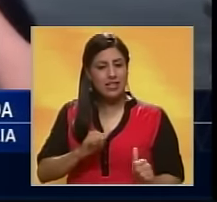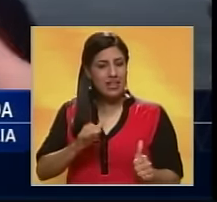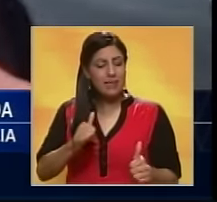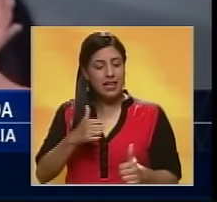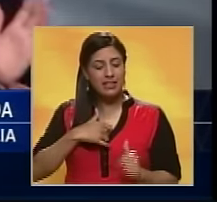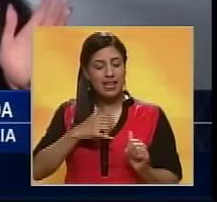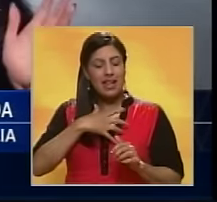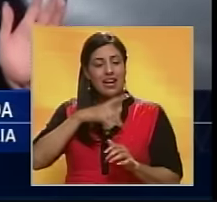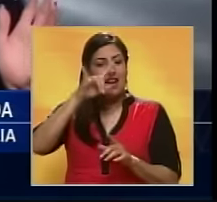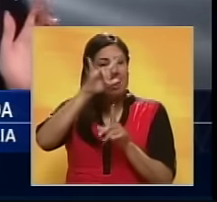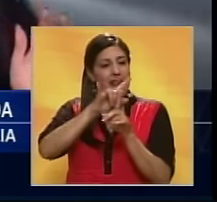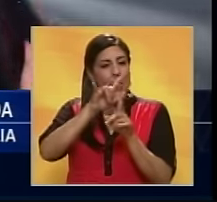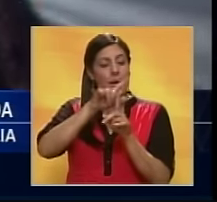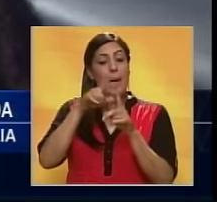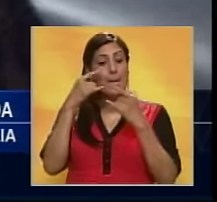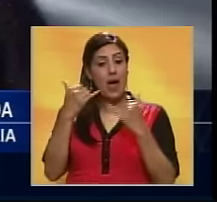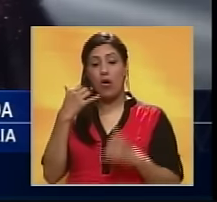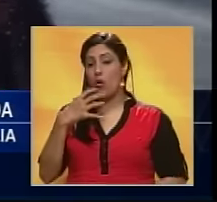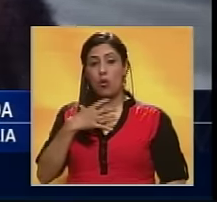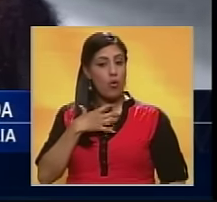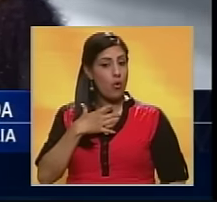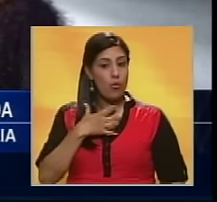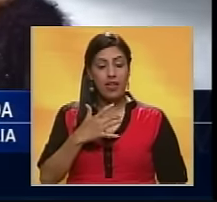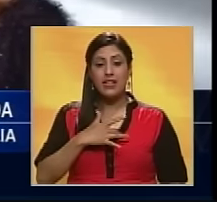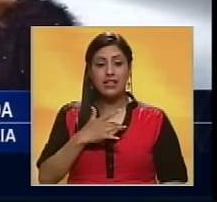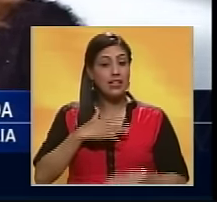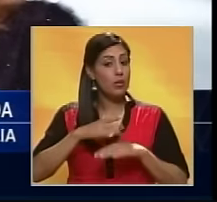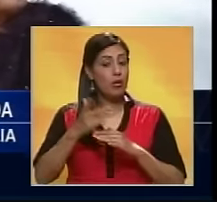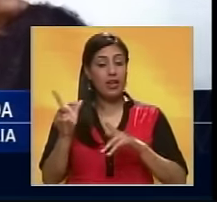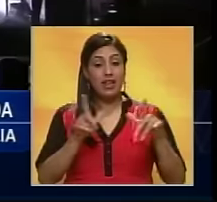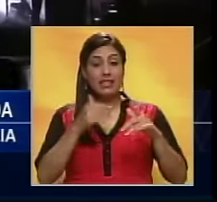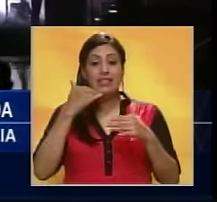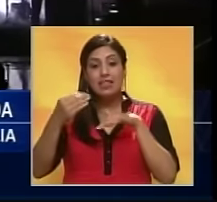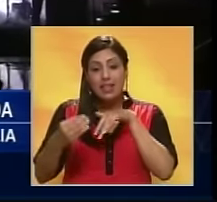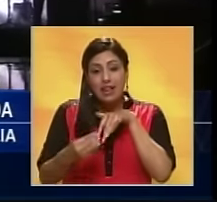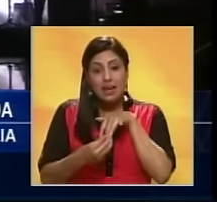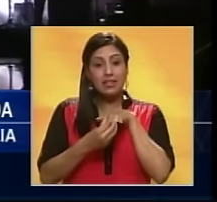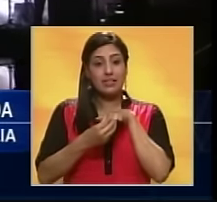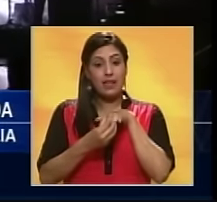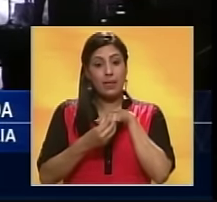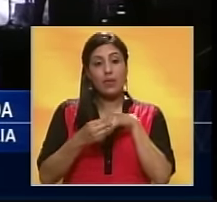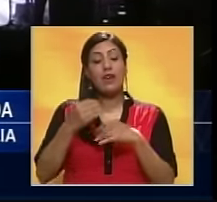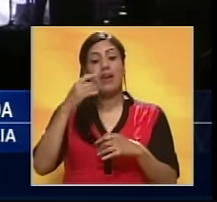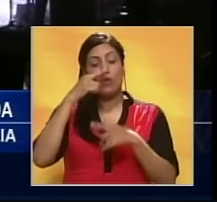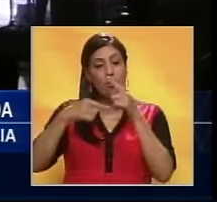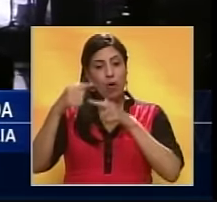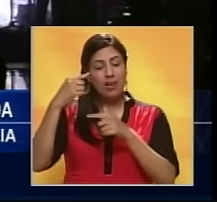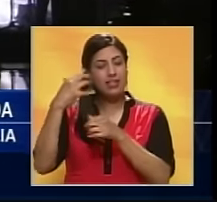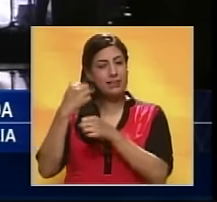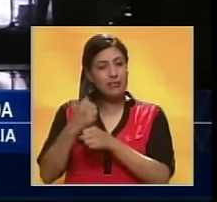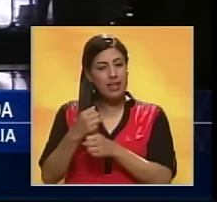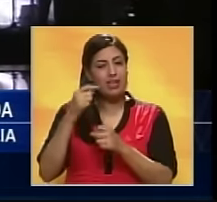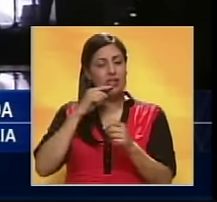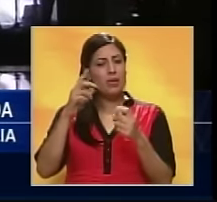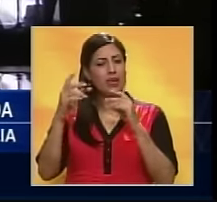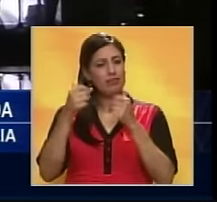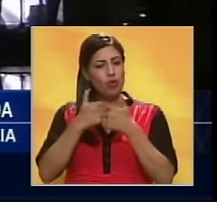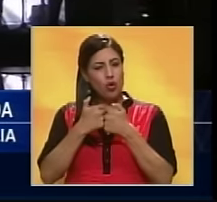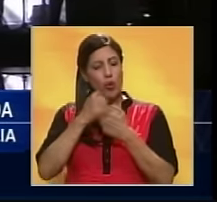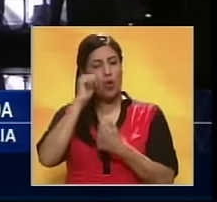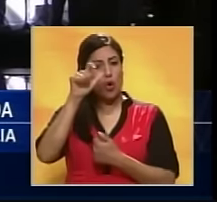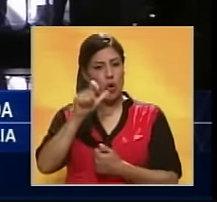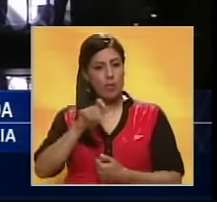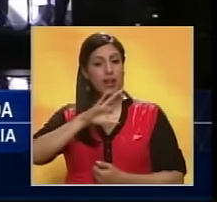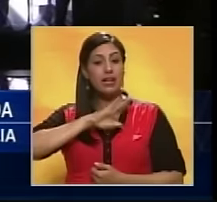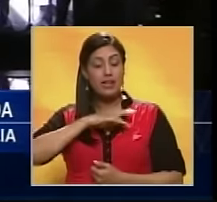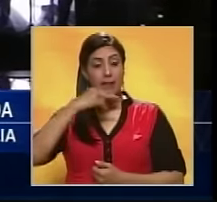empezarse a enamorar de alguien, pero que ahora no puede sentirla porque estaba casada. Desde hace varios años se había especulado sobre su relación con